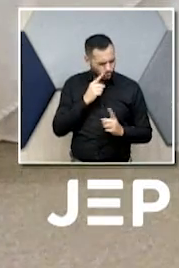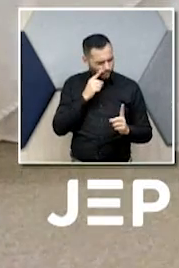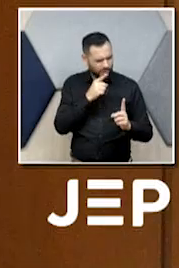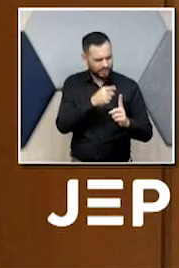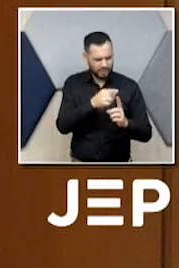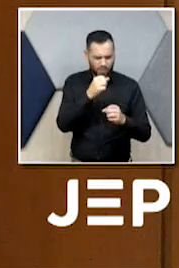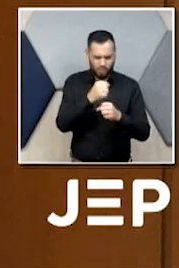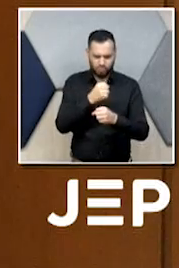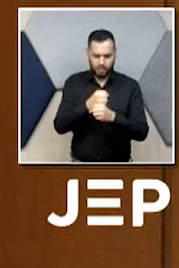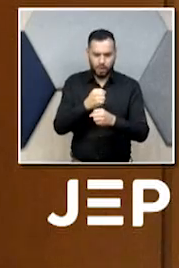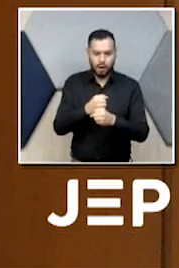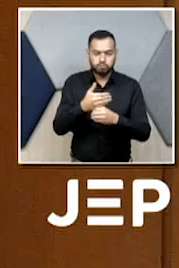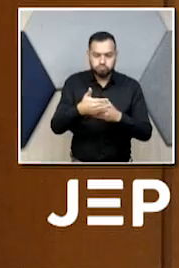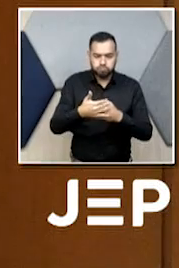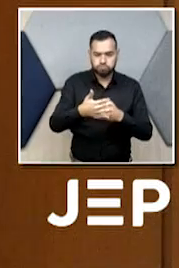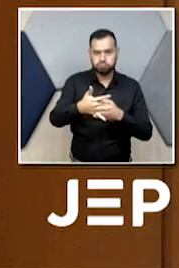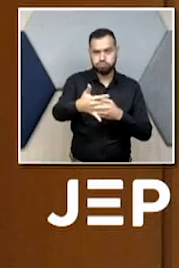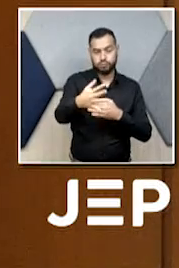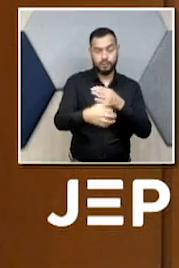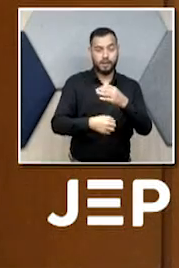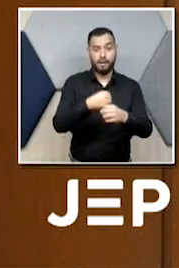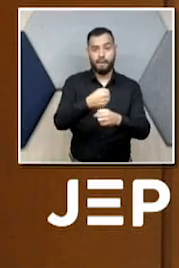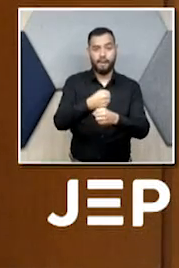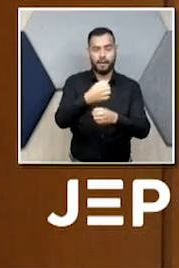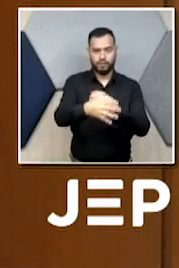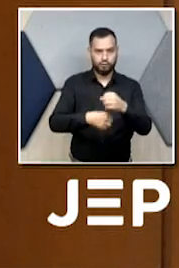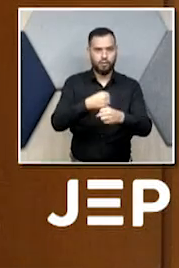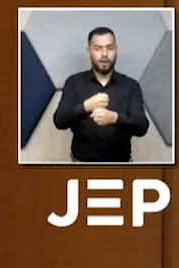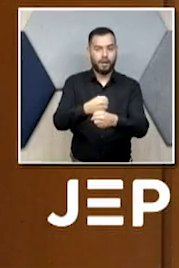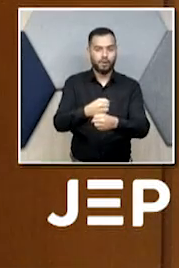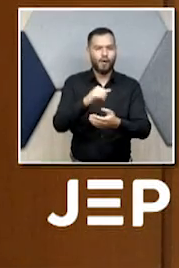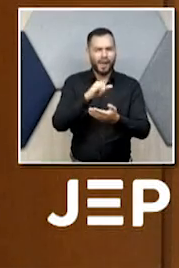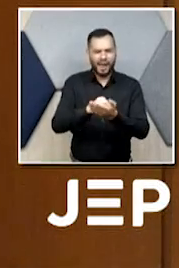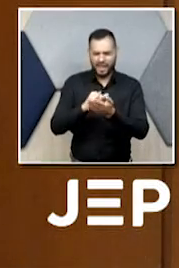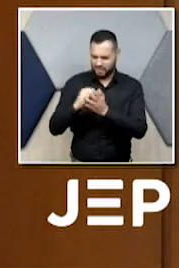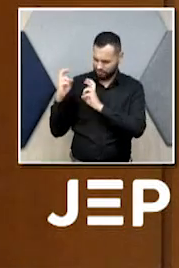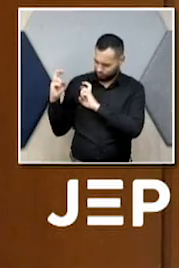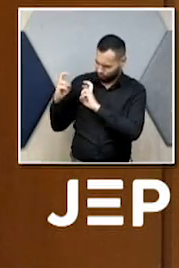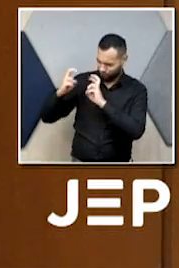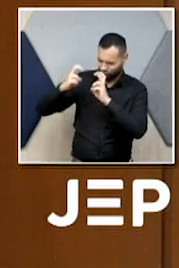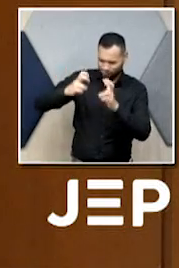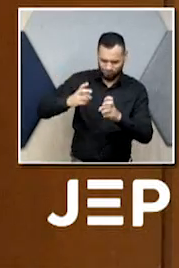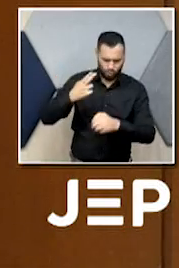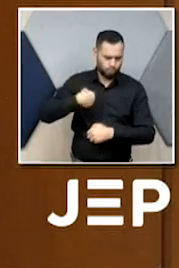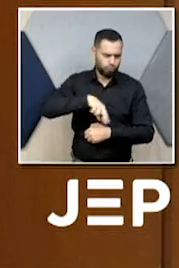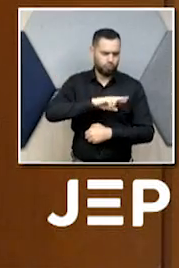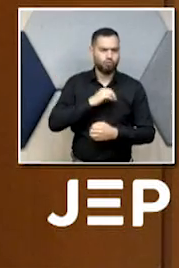años. Ese es nuestro marco de labores que tendremos que seguir.